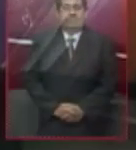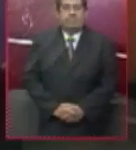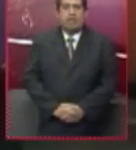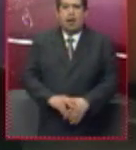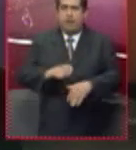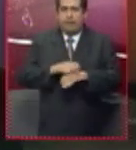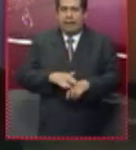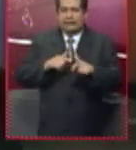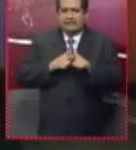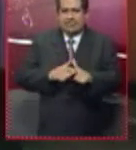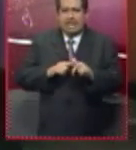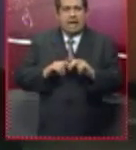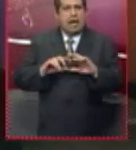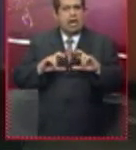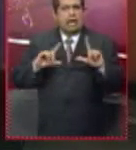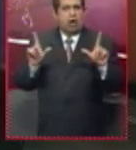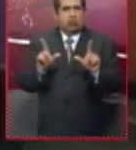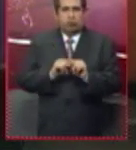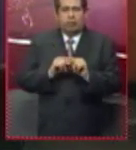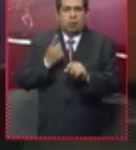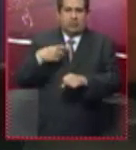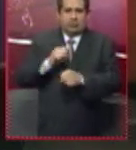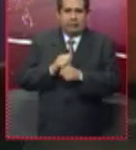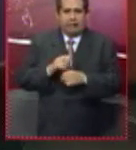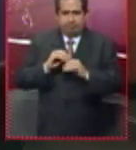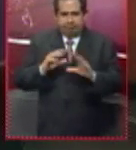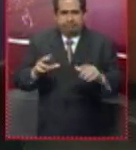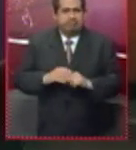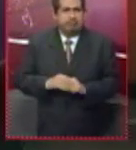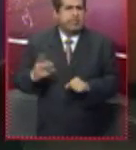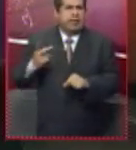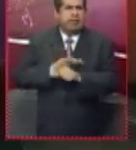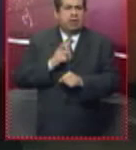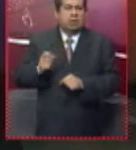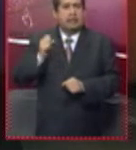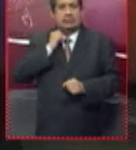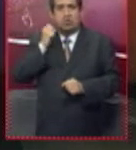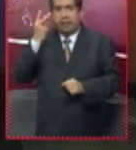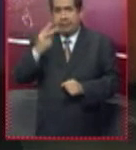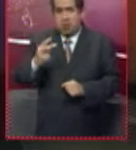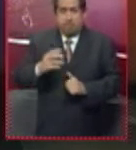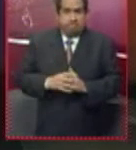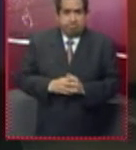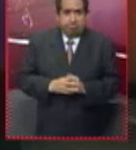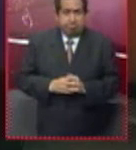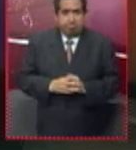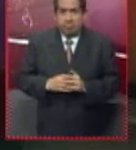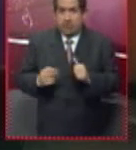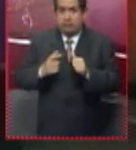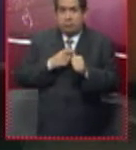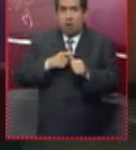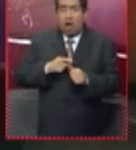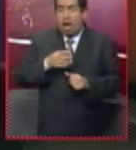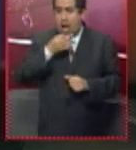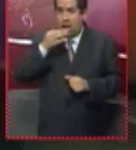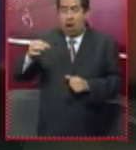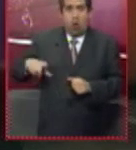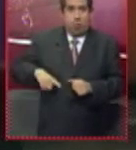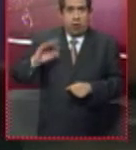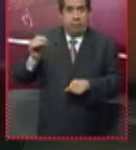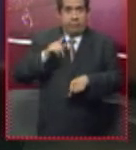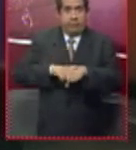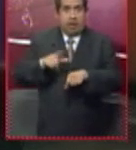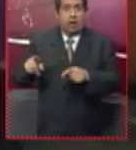Continuamos con el resumen semanal de la actividad legislativa. Estos son los trabajos realizados en el Senado de la República. En primer lugar, se exhortó al gobierno federal para que a través